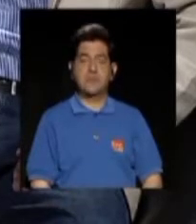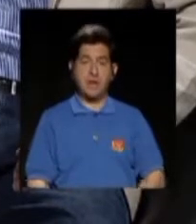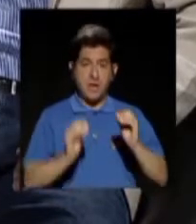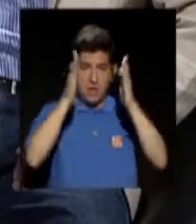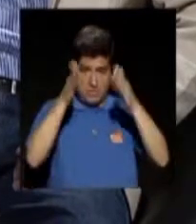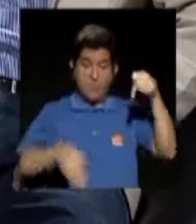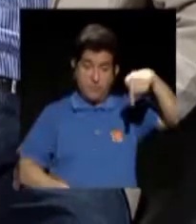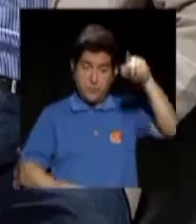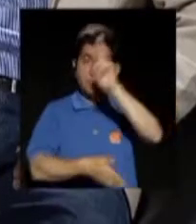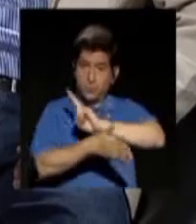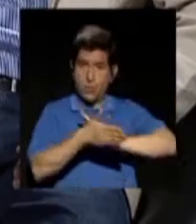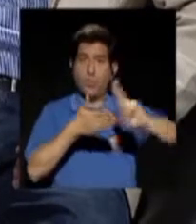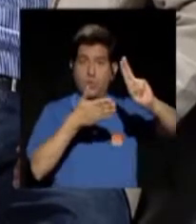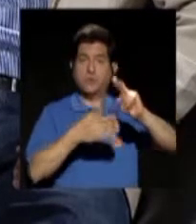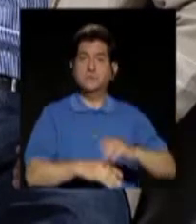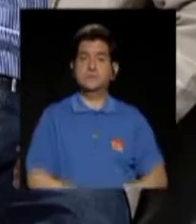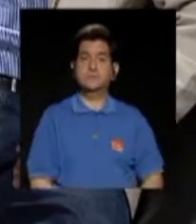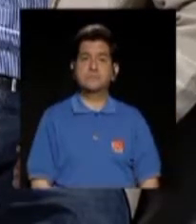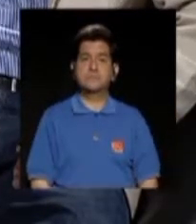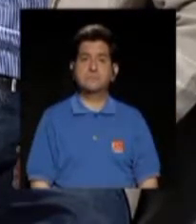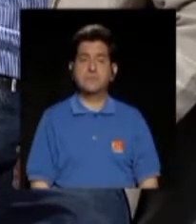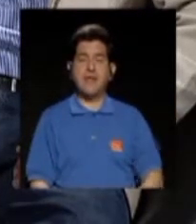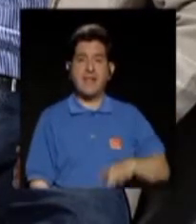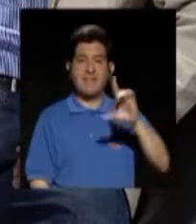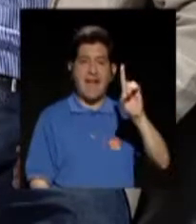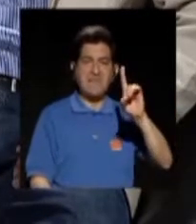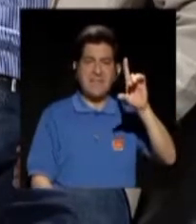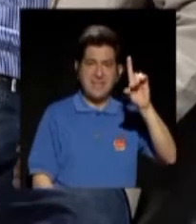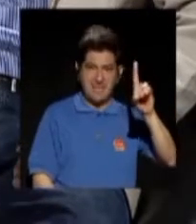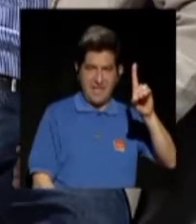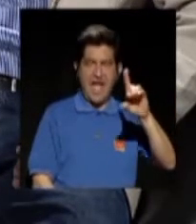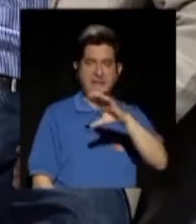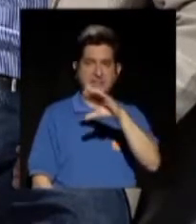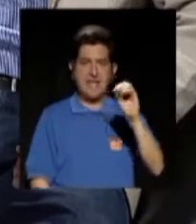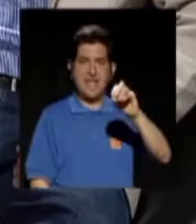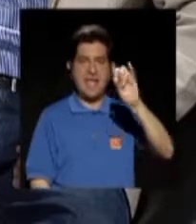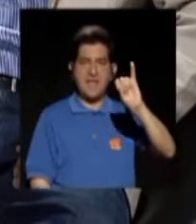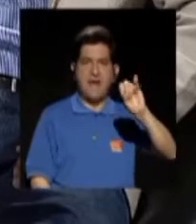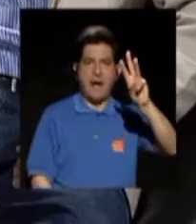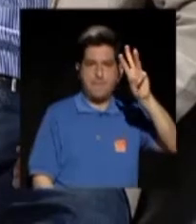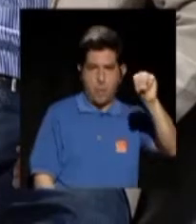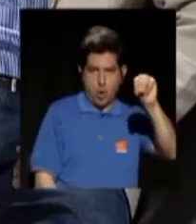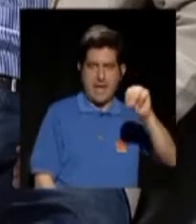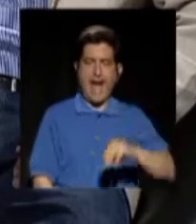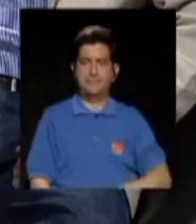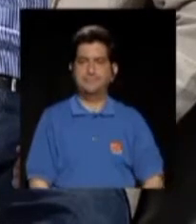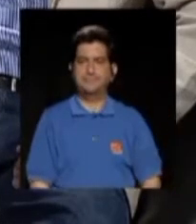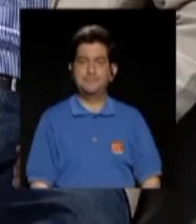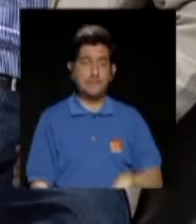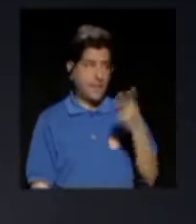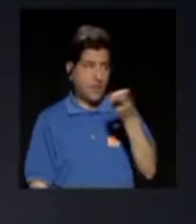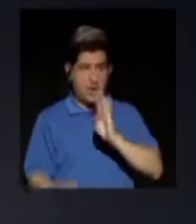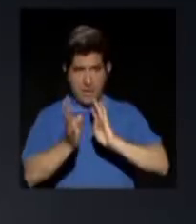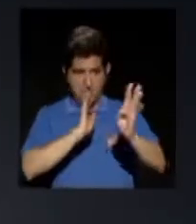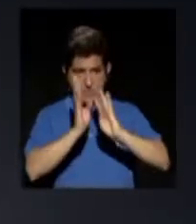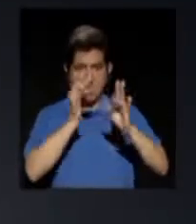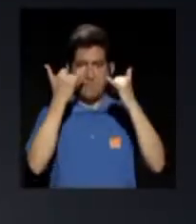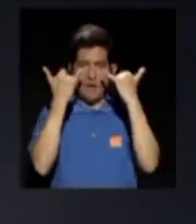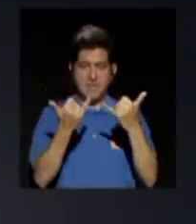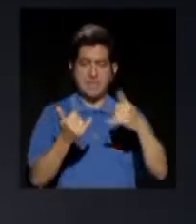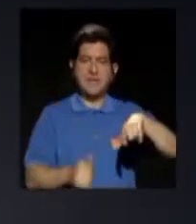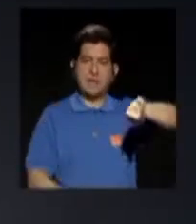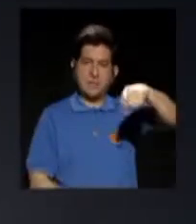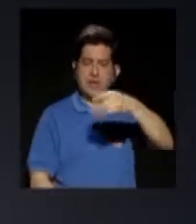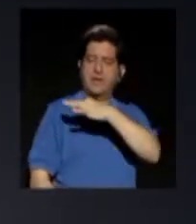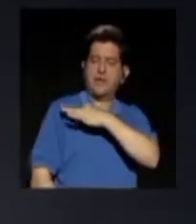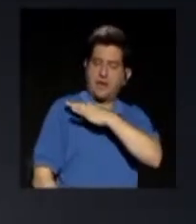profesores de esta universidad, don David Díaz y don Iván Molina, con quienes hablaremos una vez que el canal